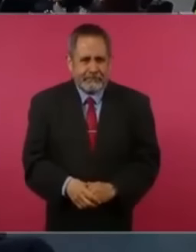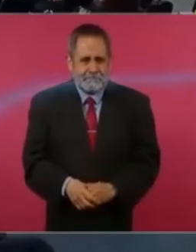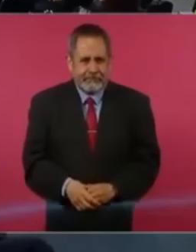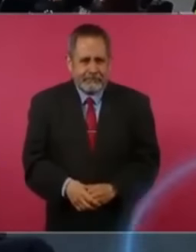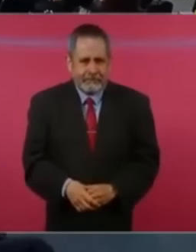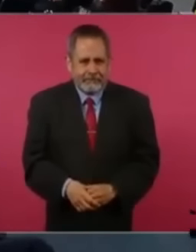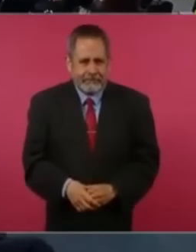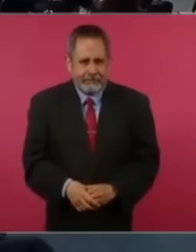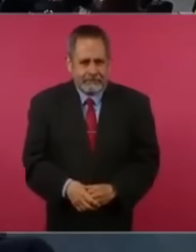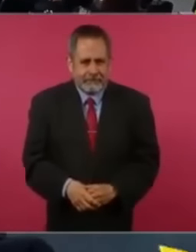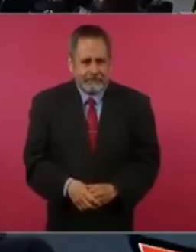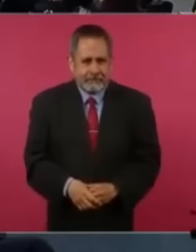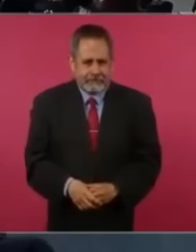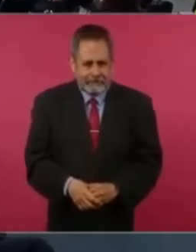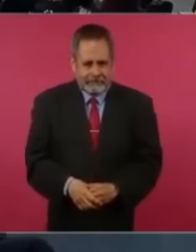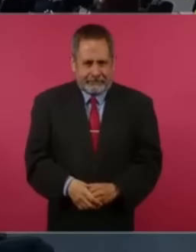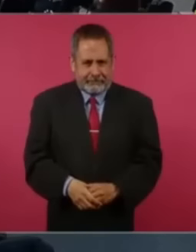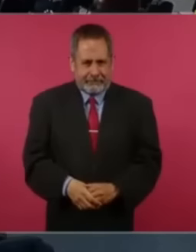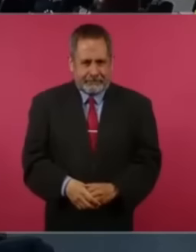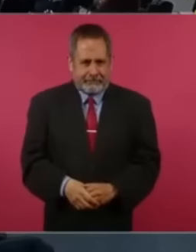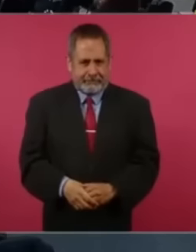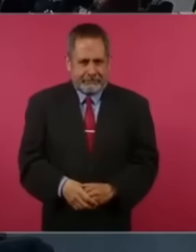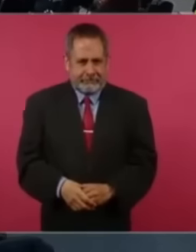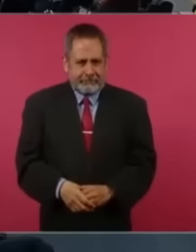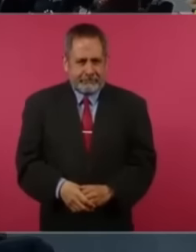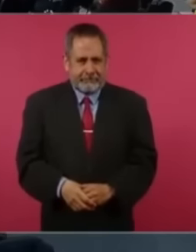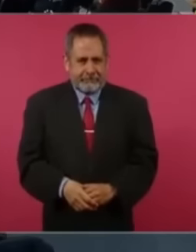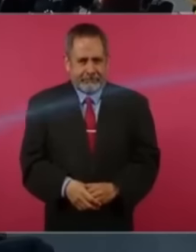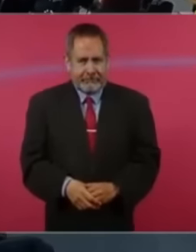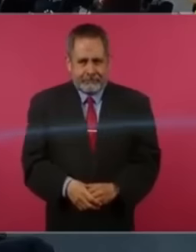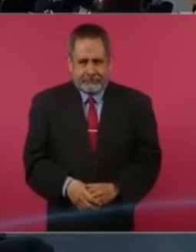Tendría que informar primero Sheinbaum sobre esto y ya después